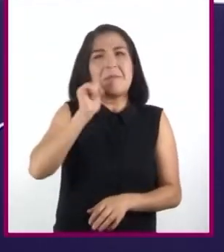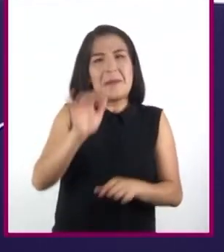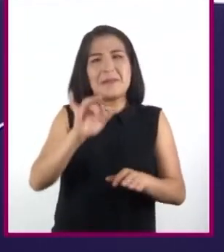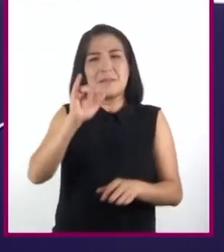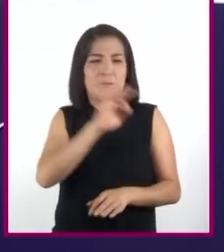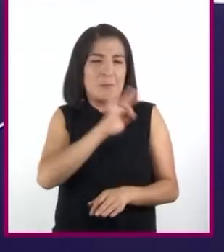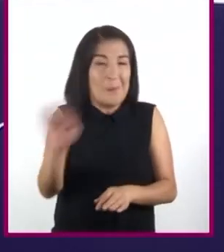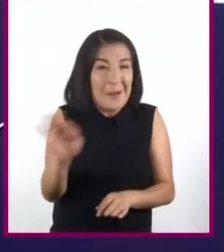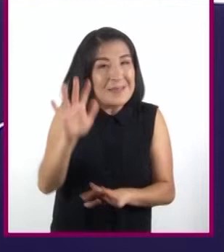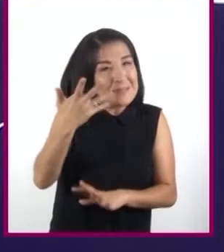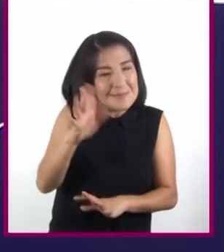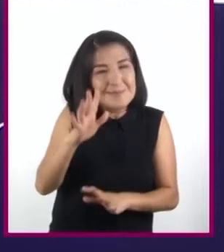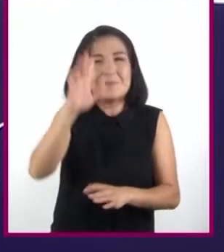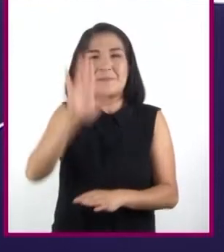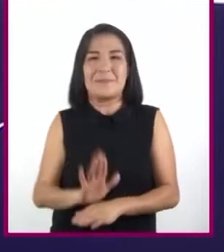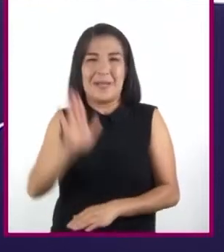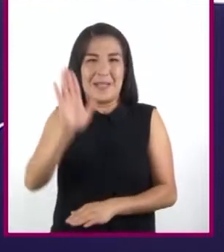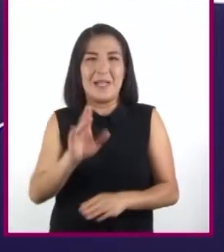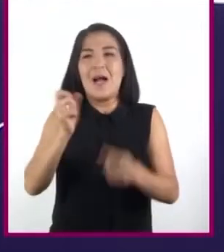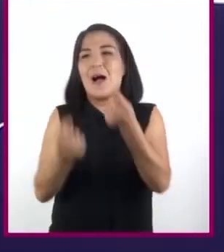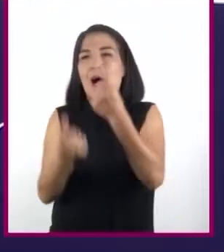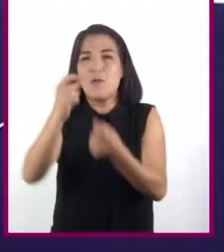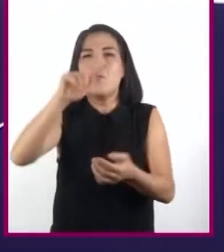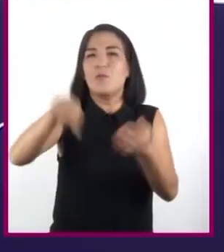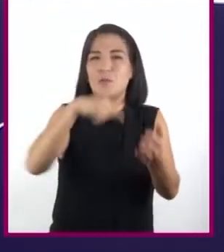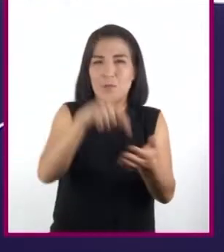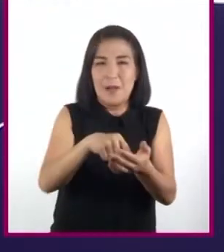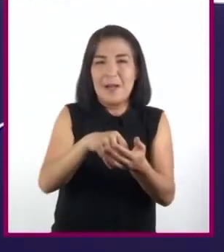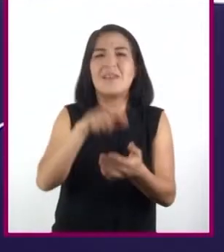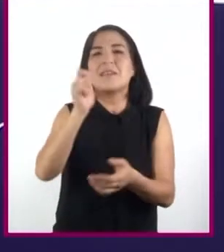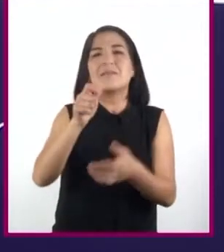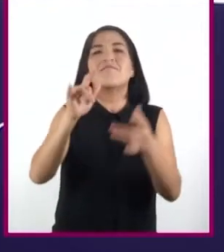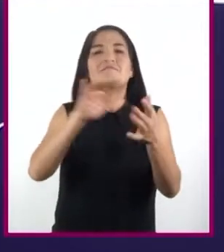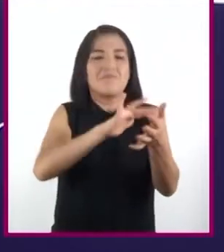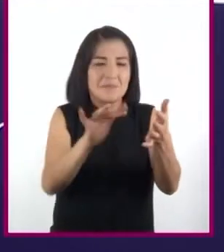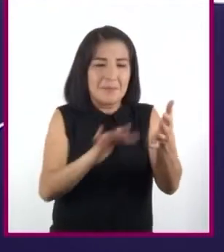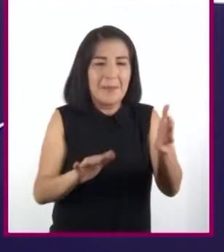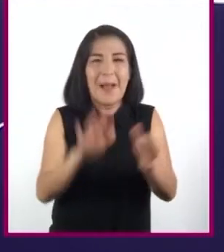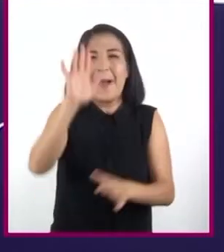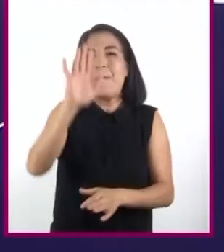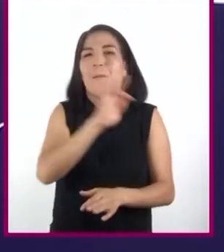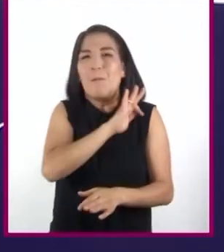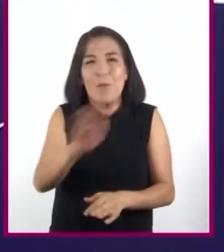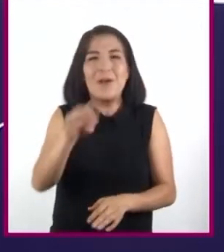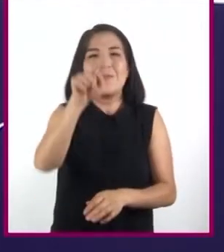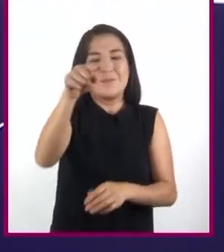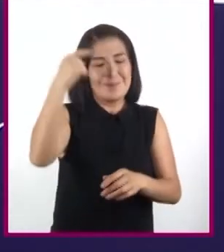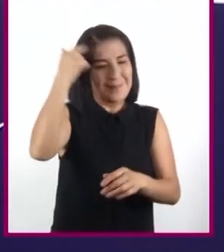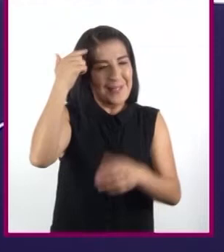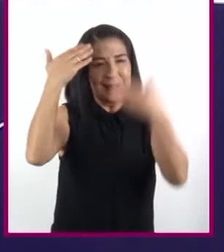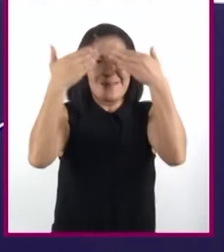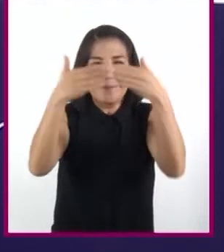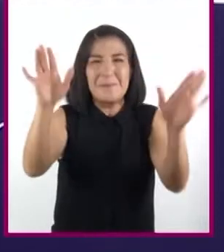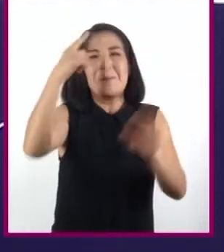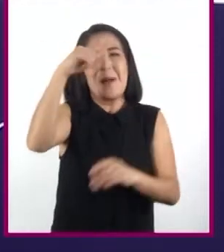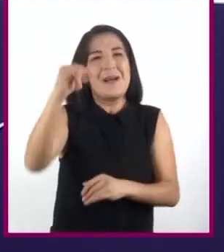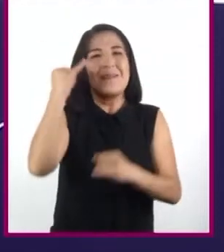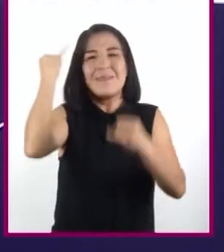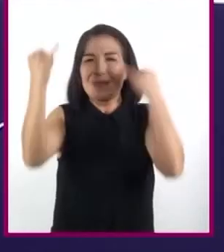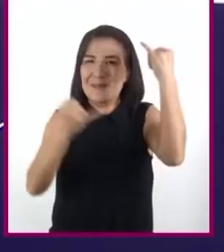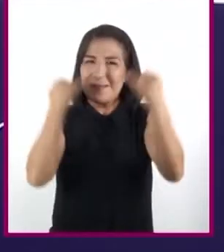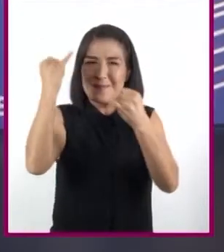ciertas similitudes con algunos lugares, pues la lectura siempre abre las posibilidades de imaginar otras